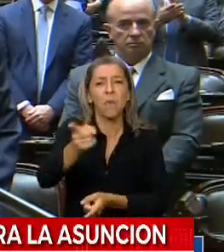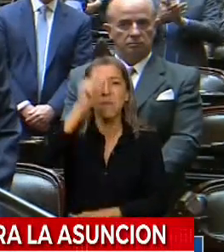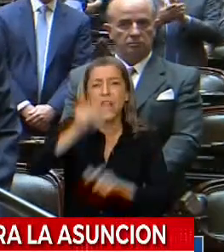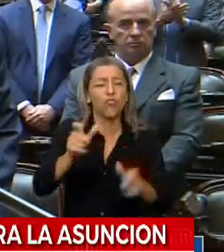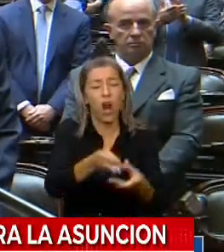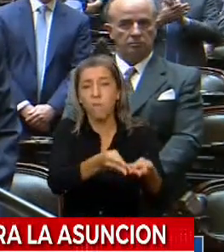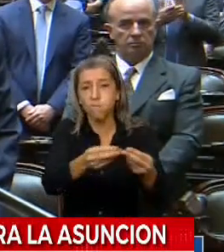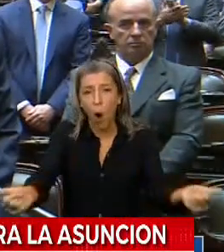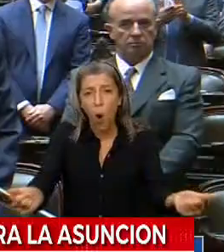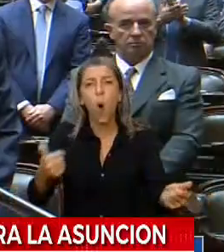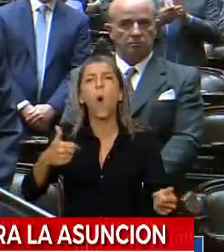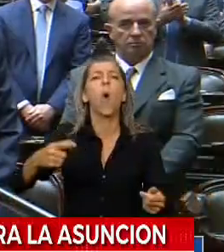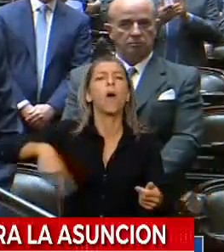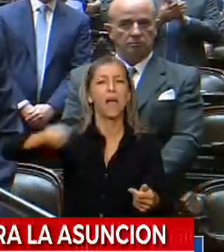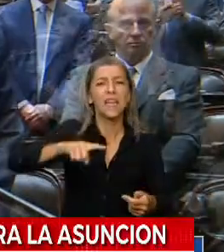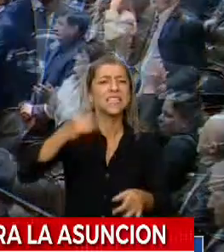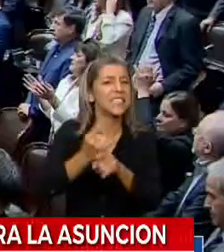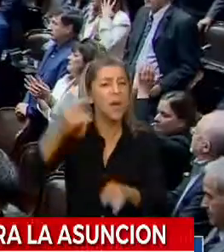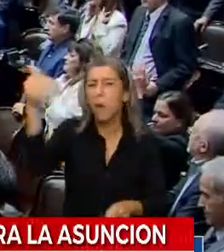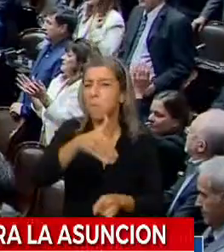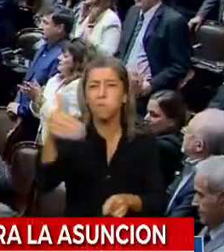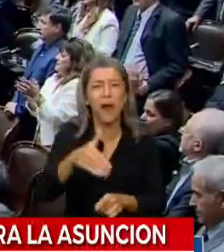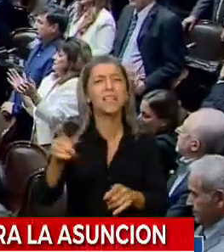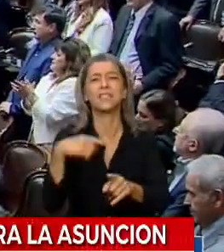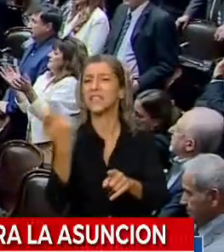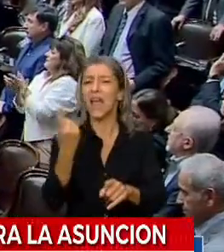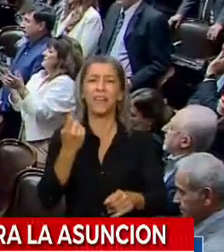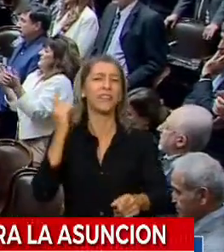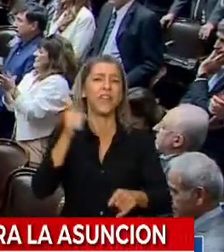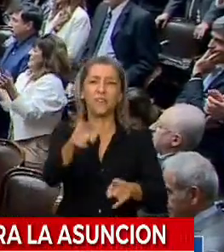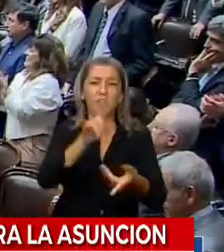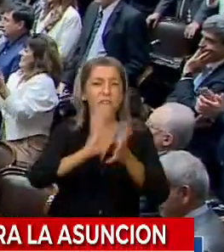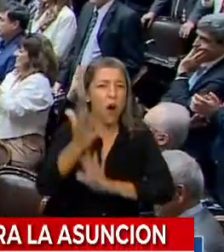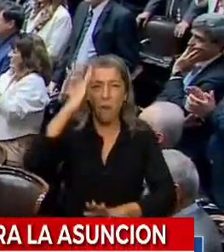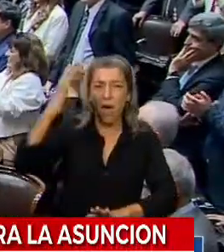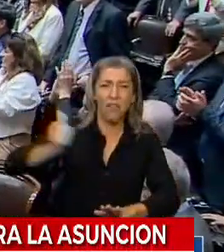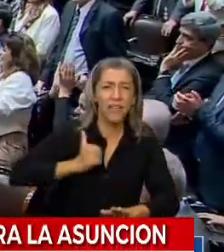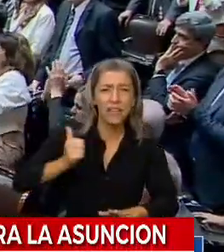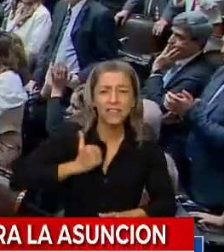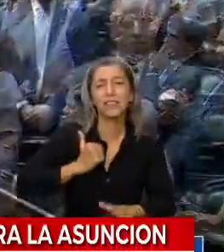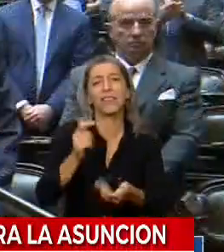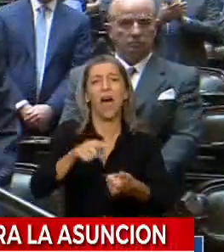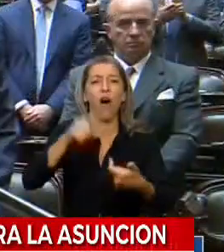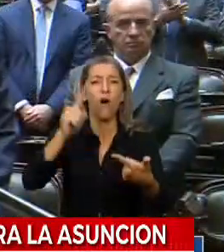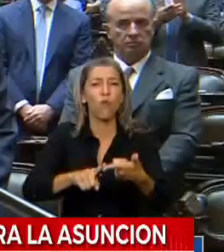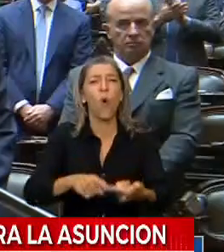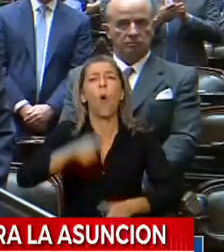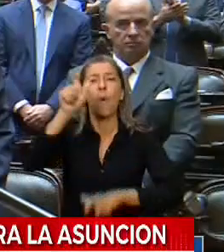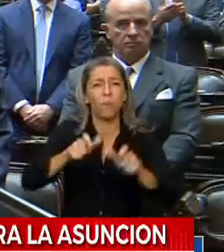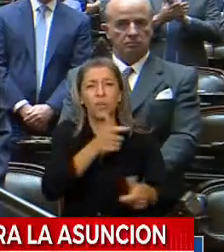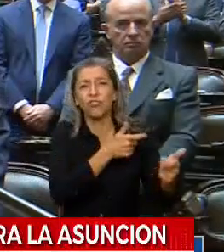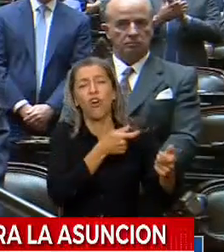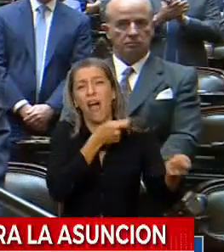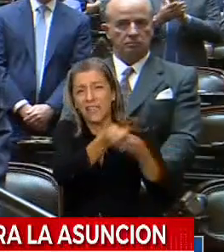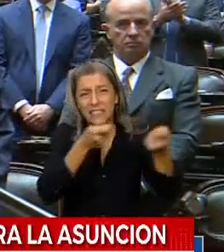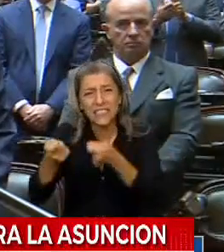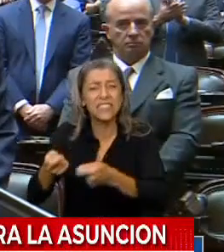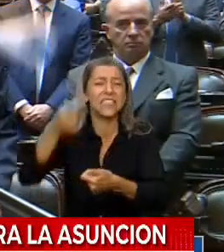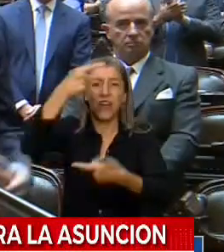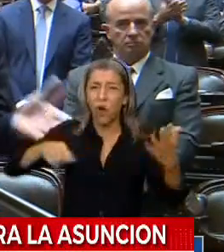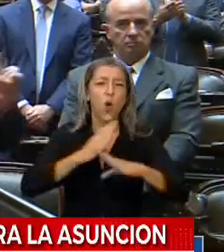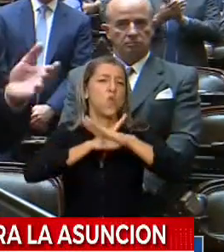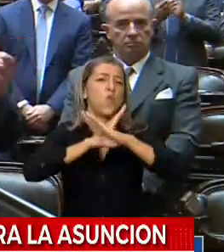desaparecidos, presentes, dictadura, genocidas y fascistas, nunca más, sí,